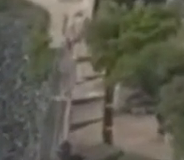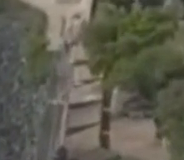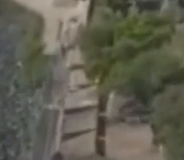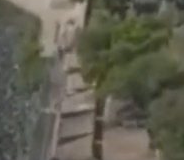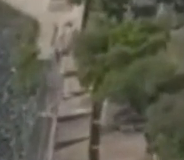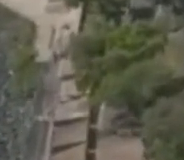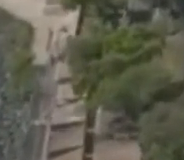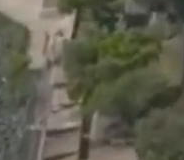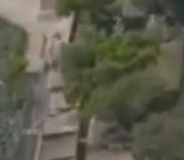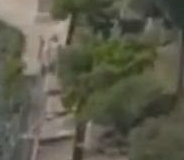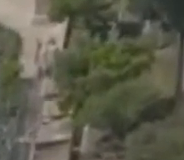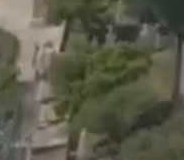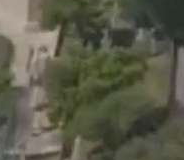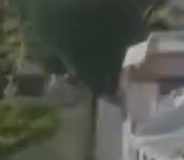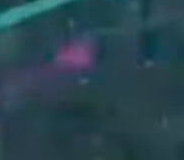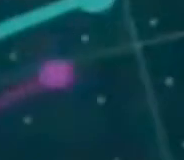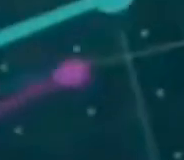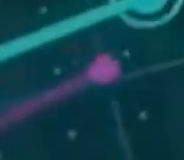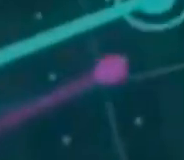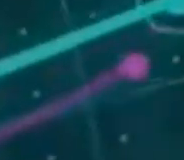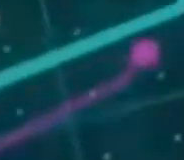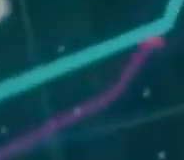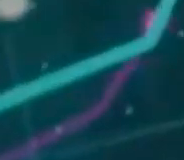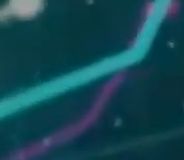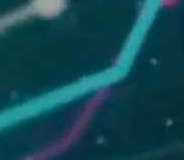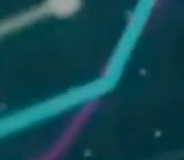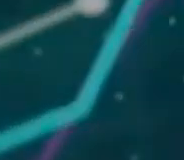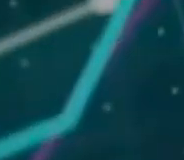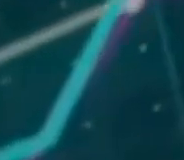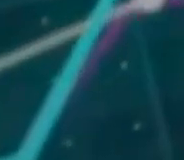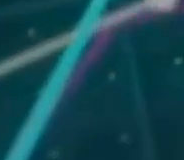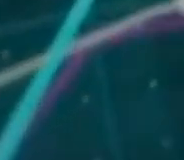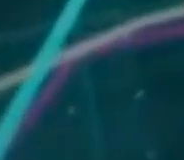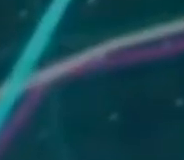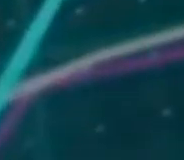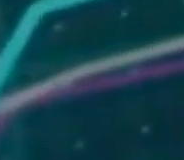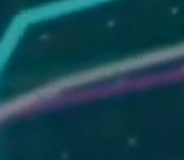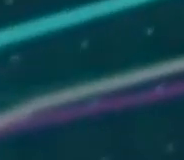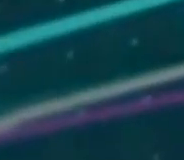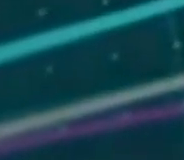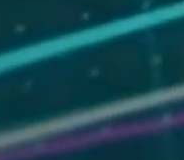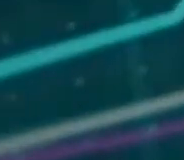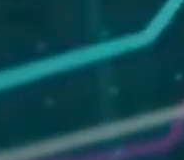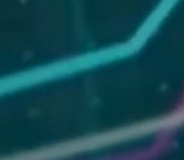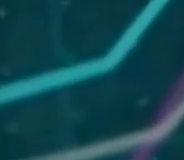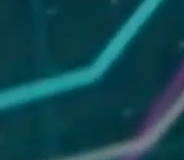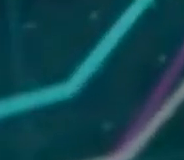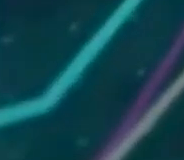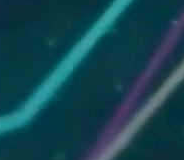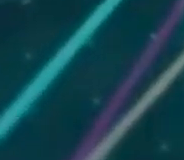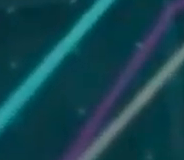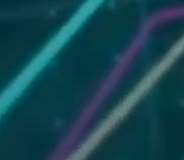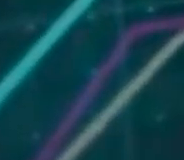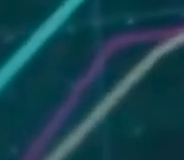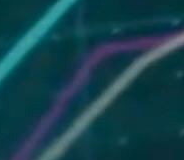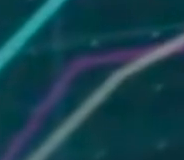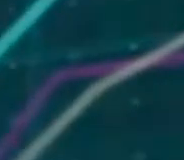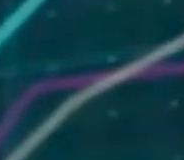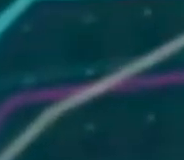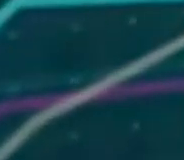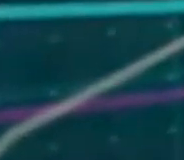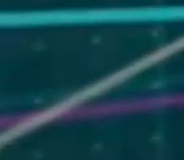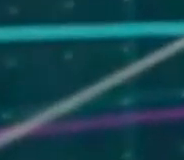año fiscal 2021-2022 totalizan 5.268.5 millones, lo